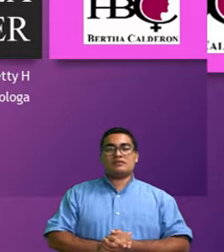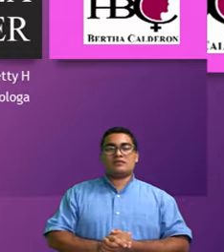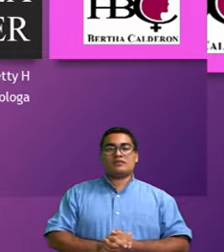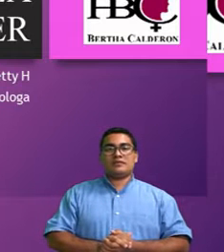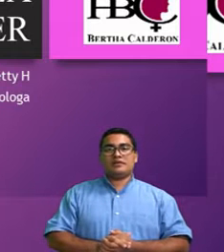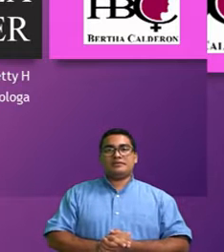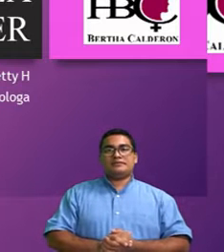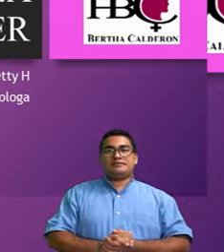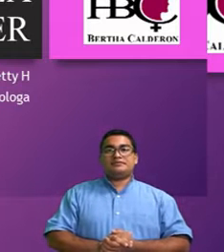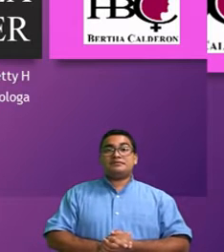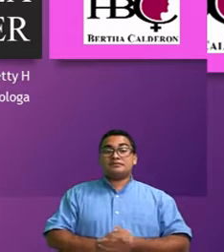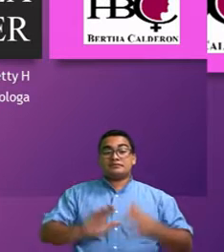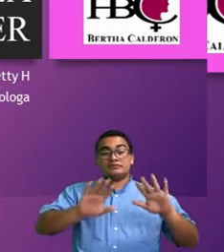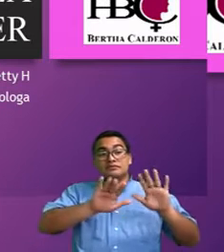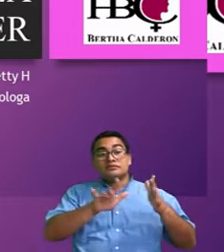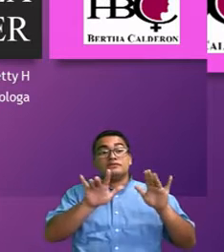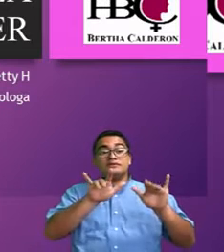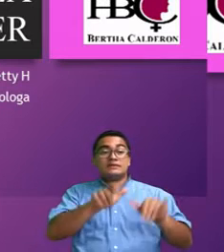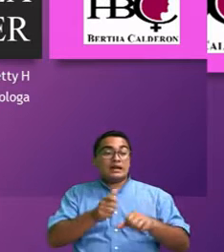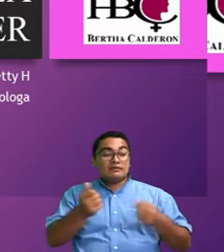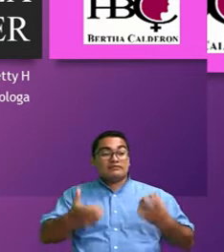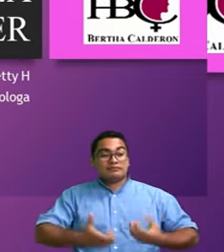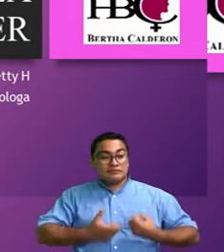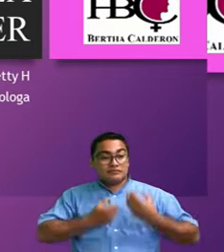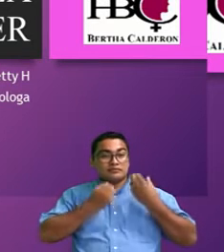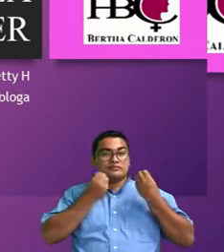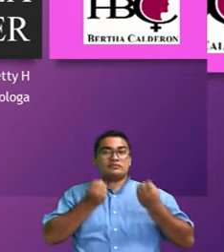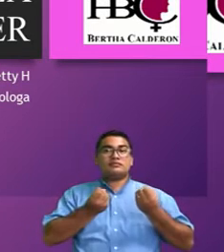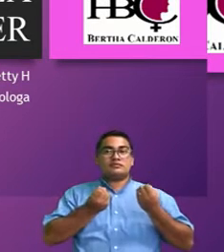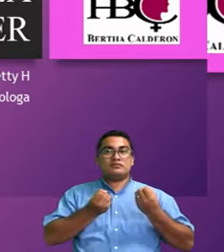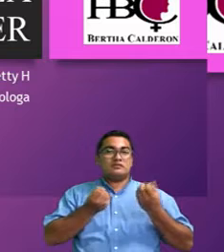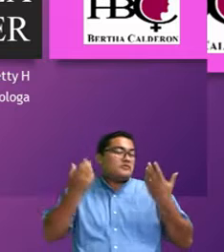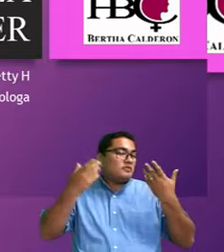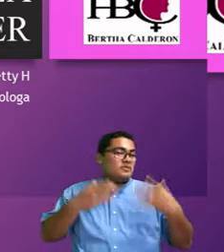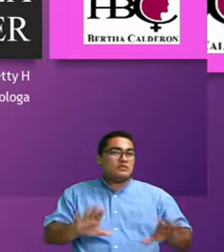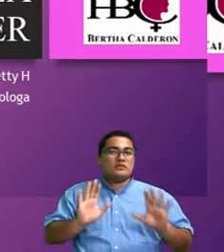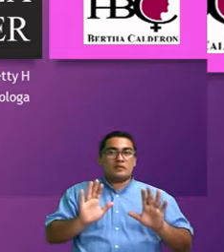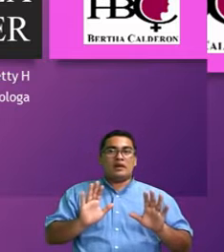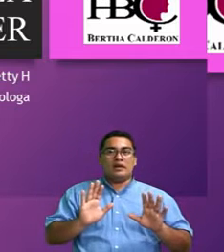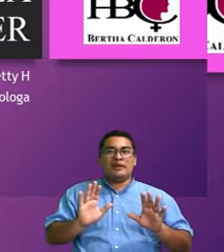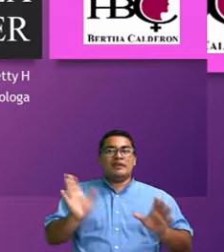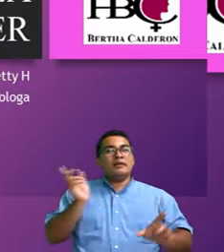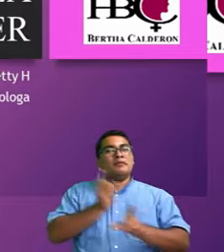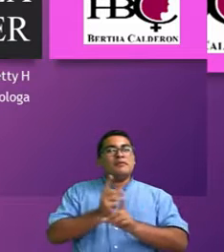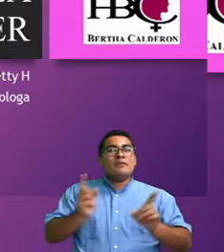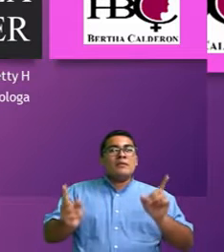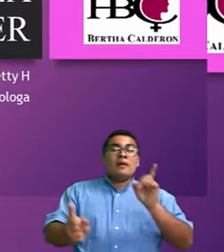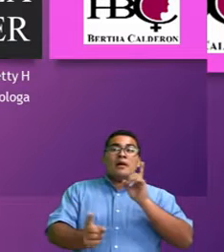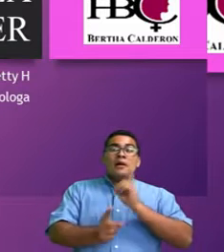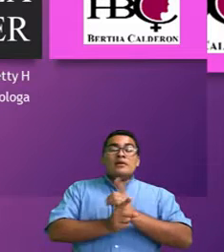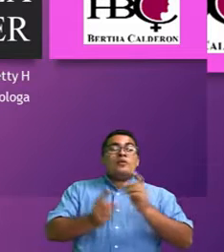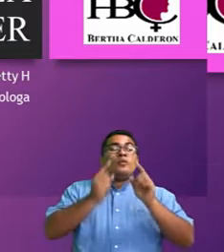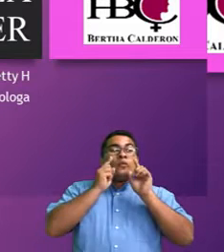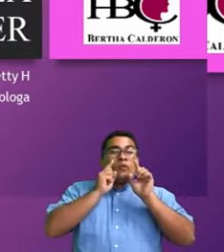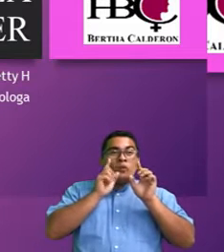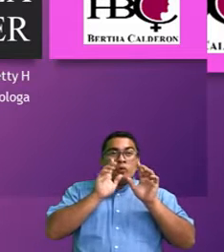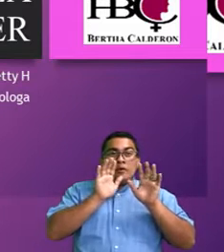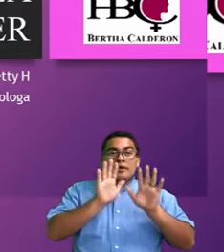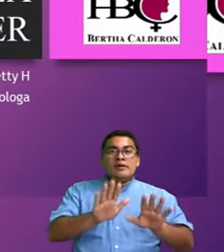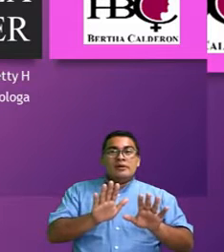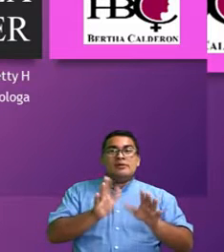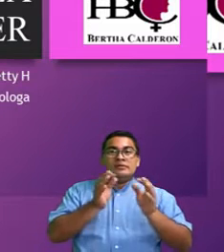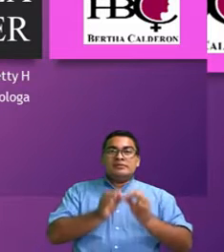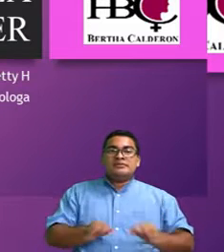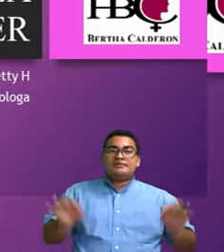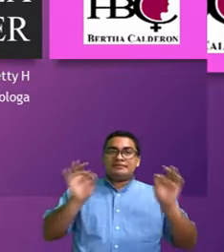mujer cuando ya nosotros diagnosticamos un cáncer en general, ¿verdad?, sea cual sea, debe de tener mucho cuidado y hay que verla